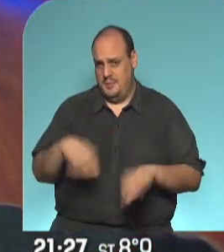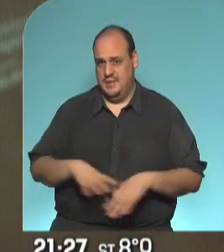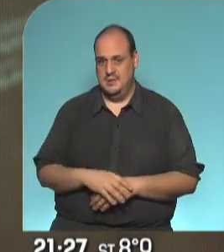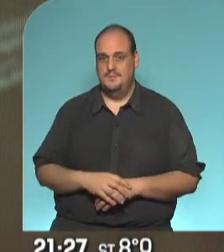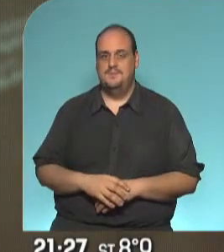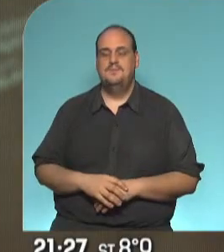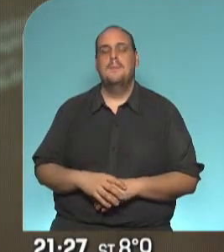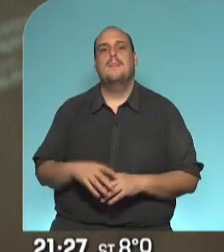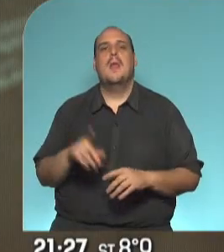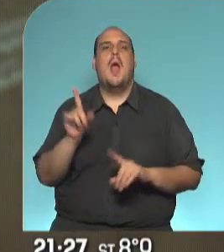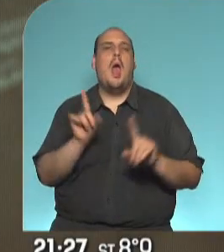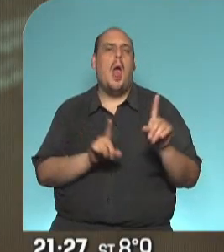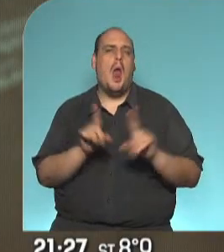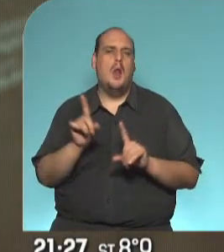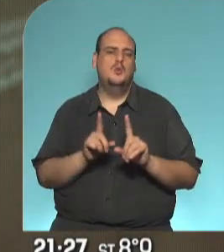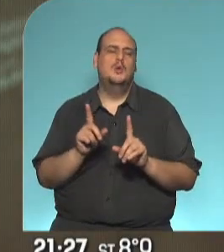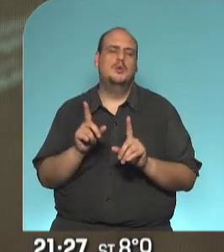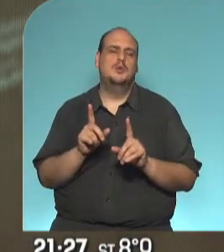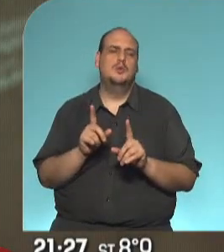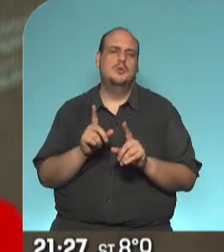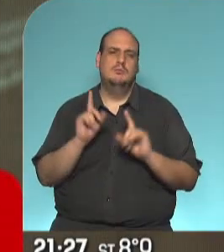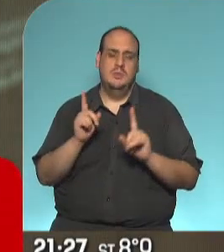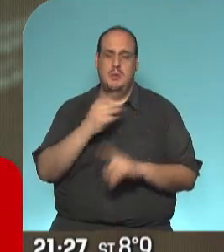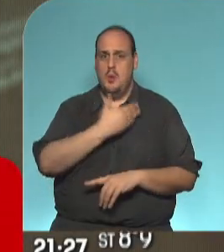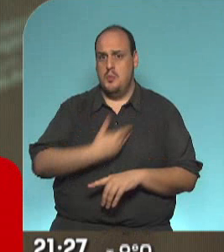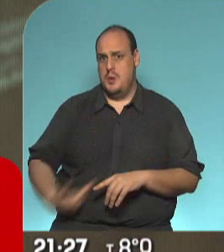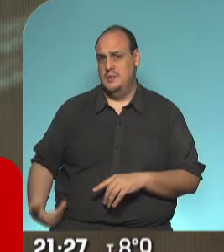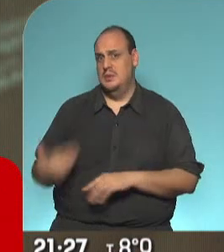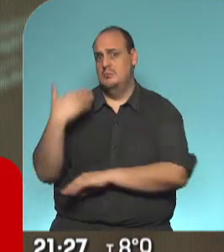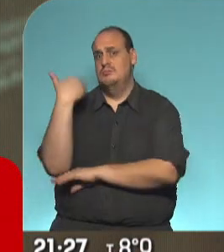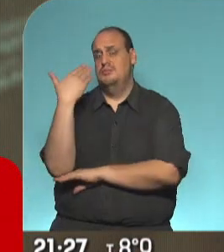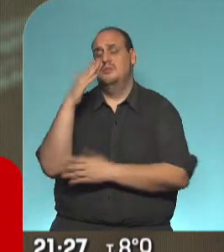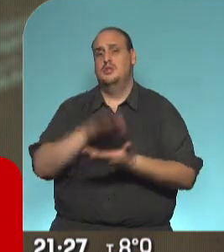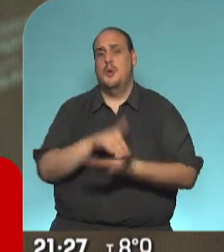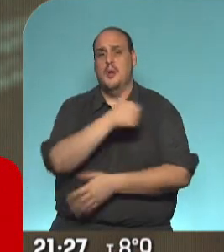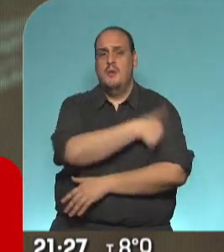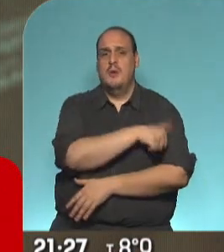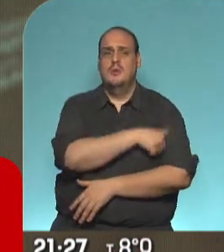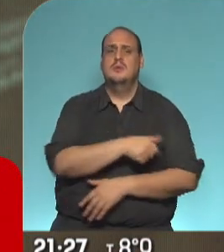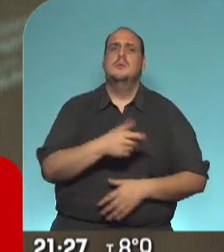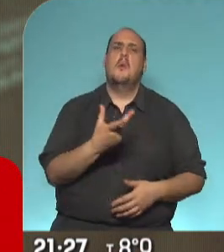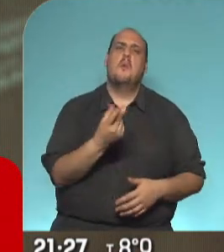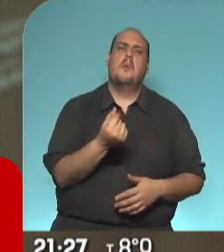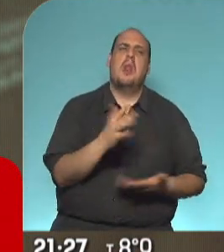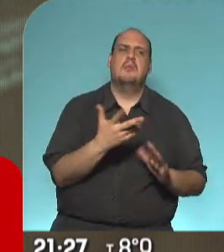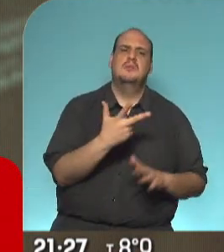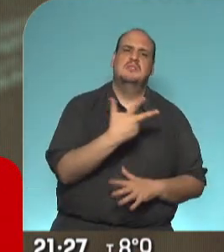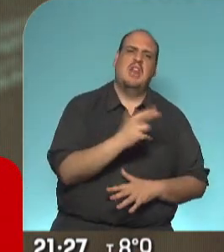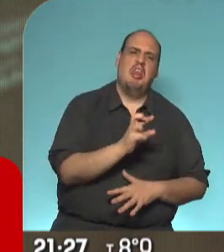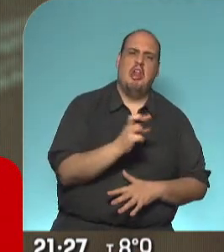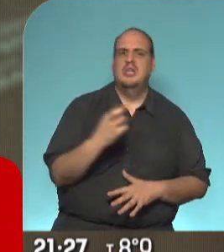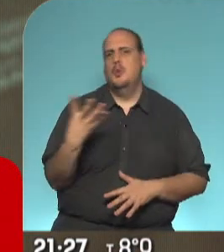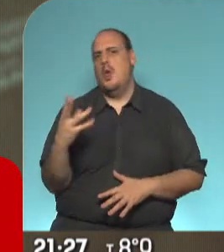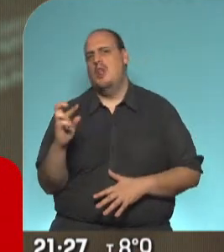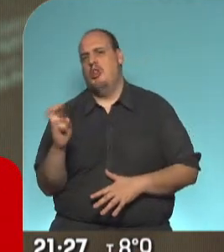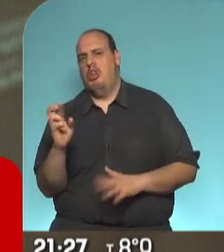que estimaron, lo que había dicho ya el presidente al hablar sobre esta vacuna, es que puede costar entre 3 y 4 dólares. Ahora vamos